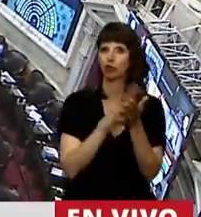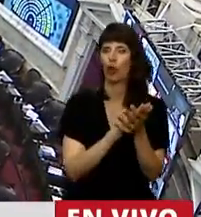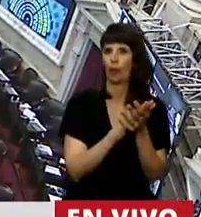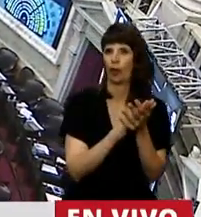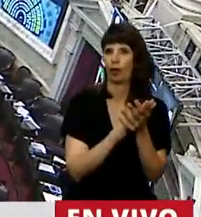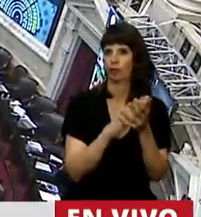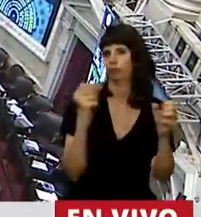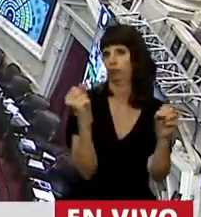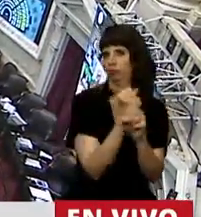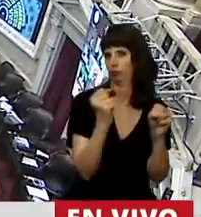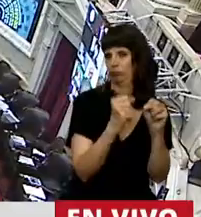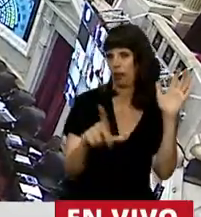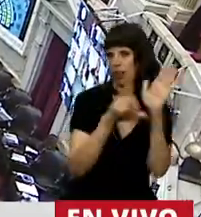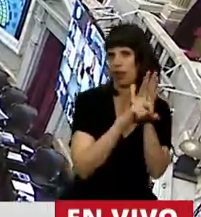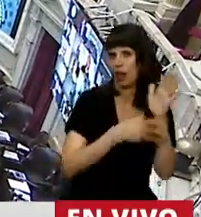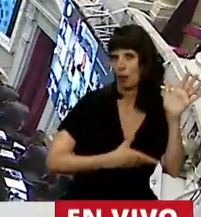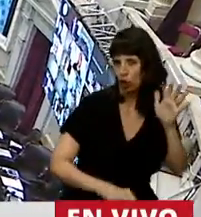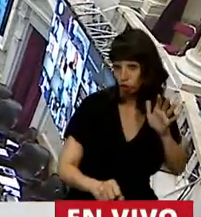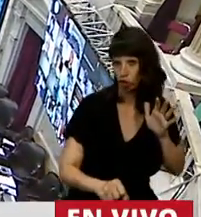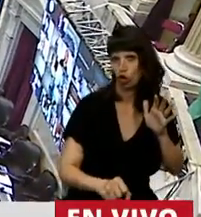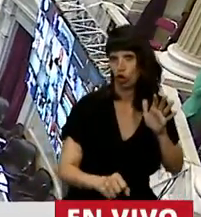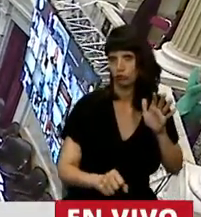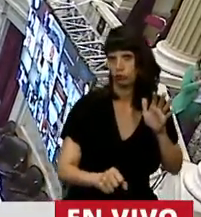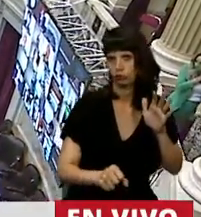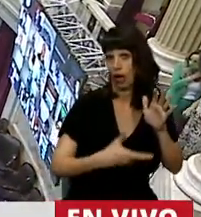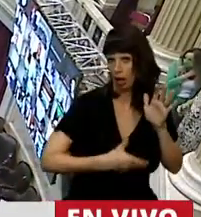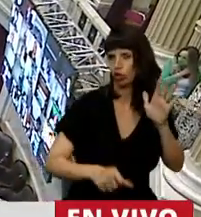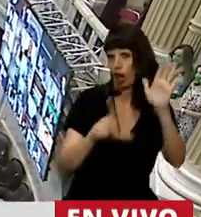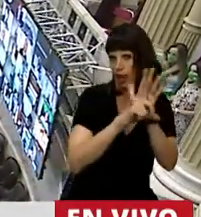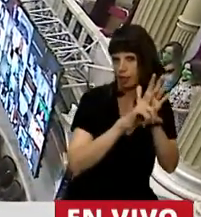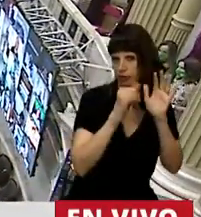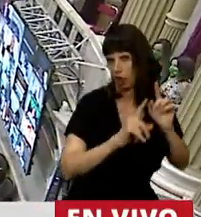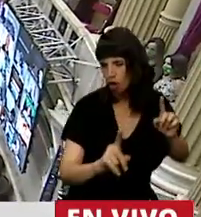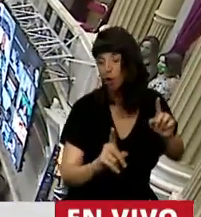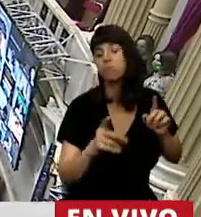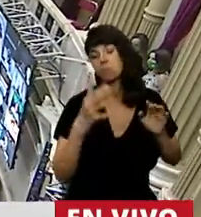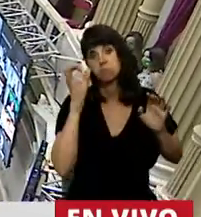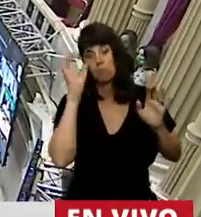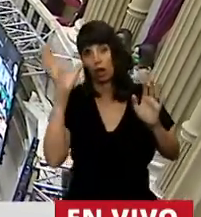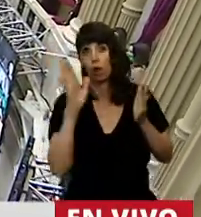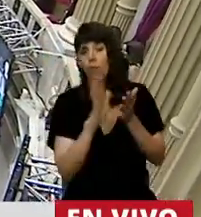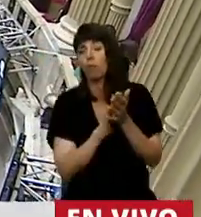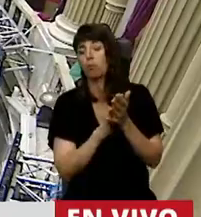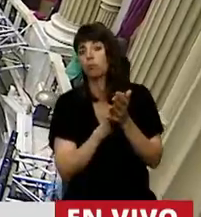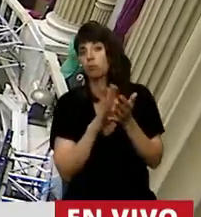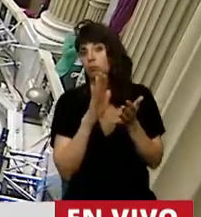del aborto. Y perdón por la autorreferencia, pero a partir de ese